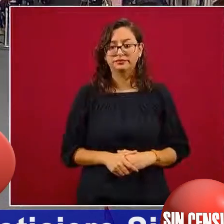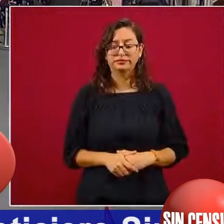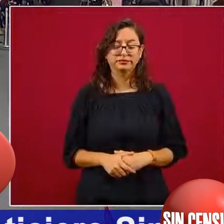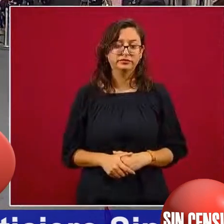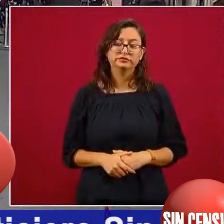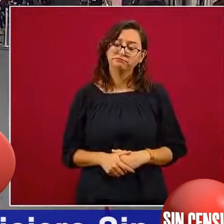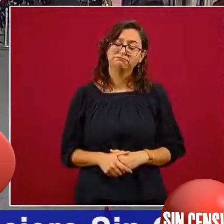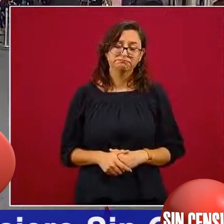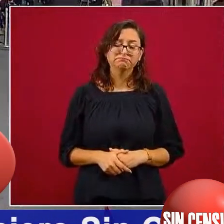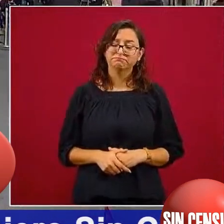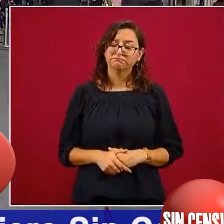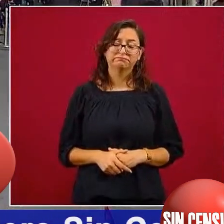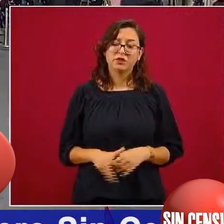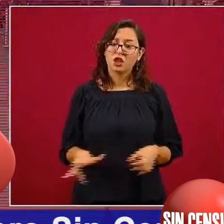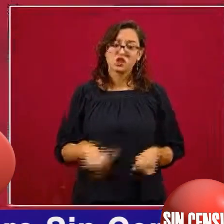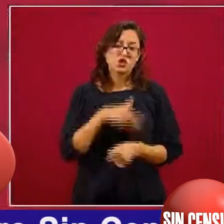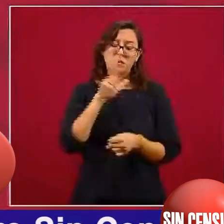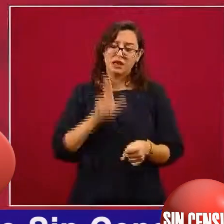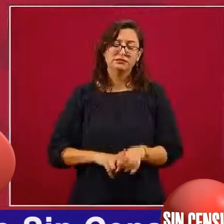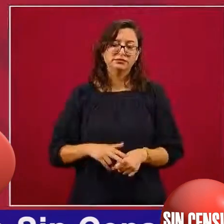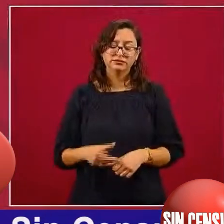estos datos